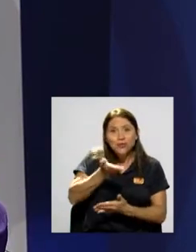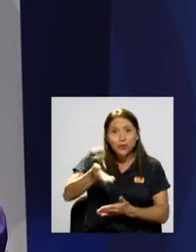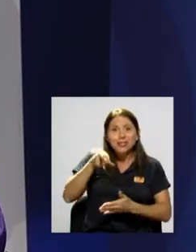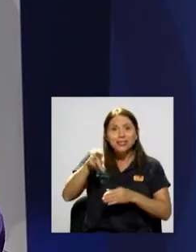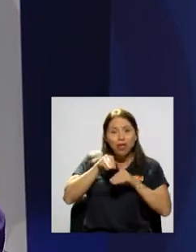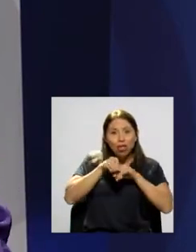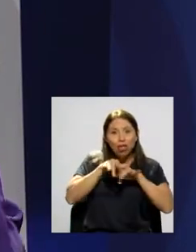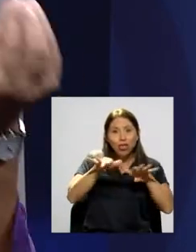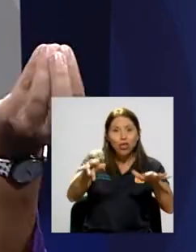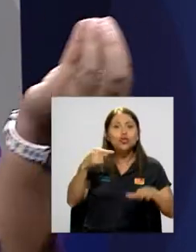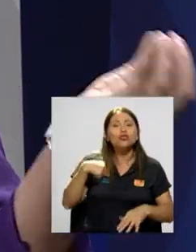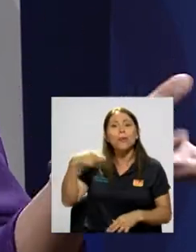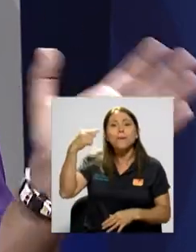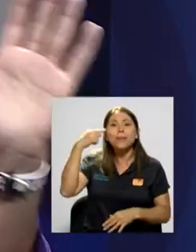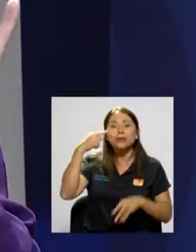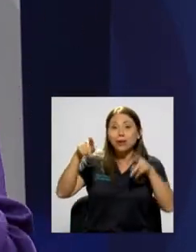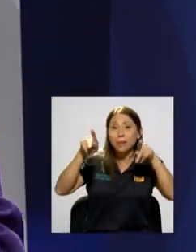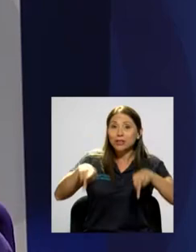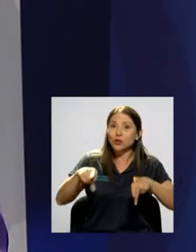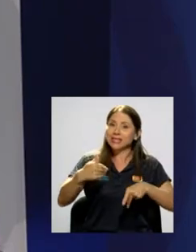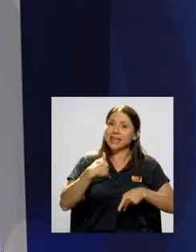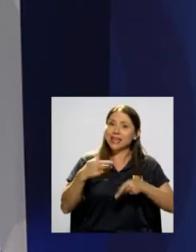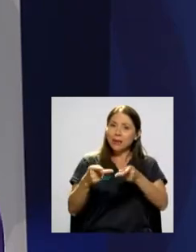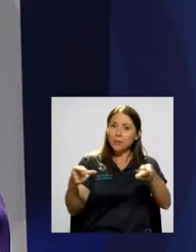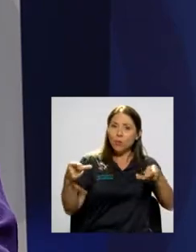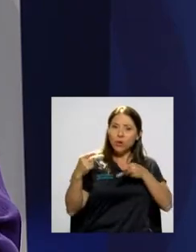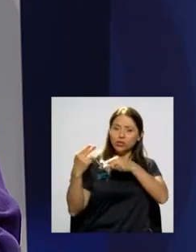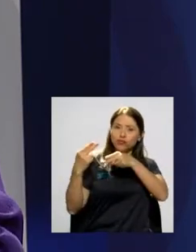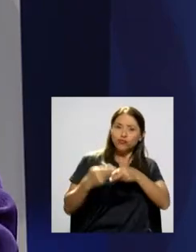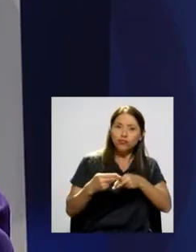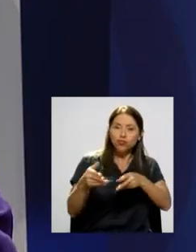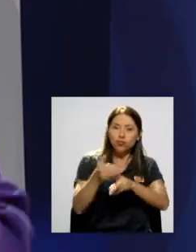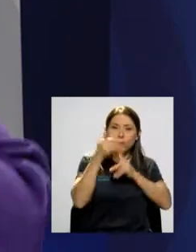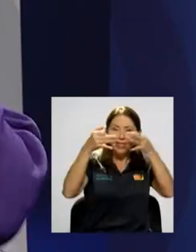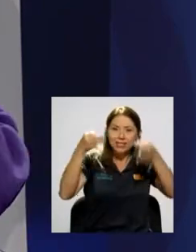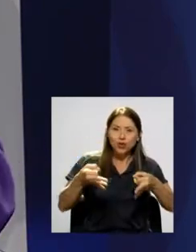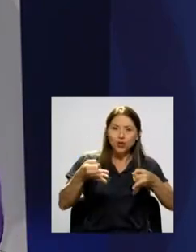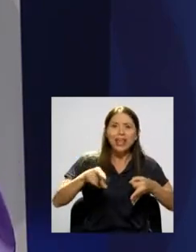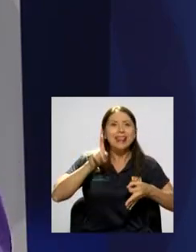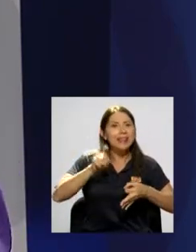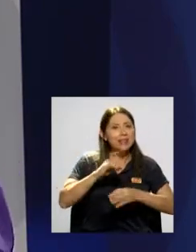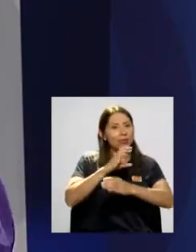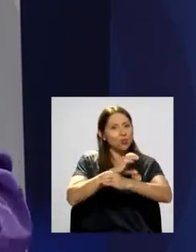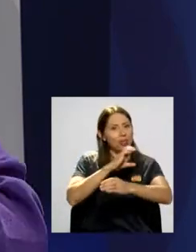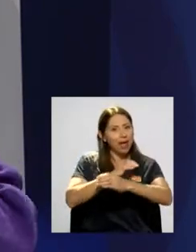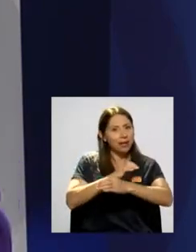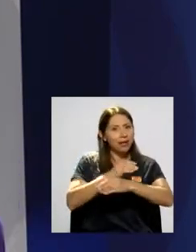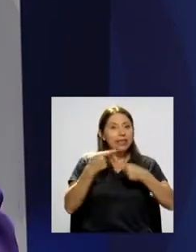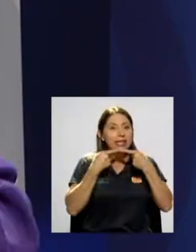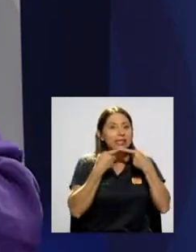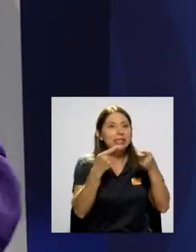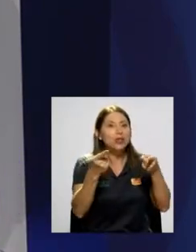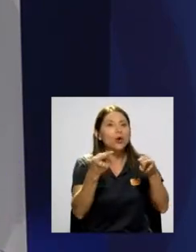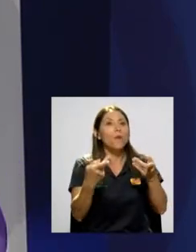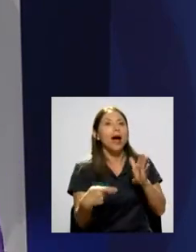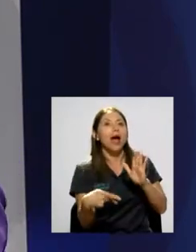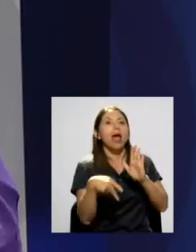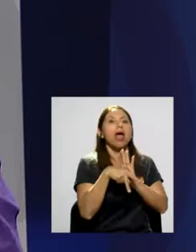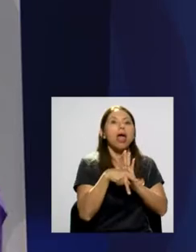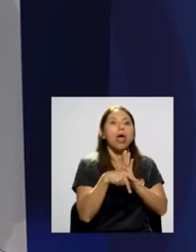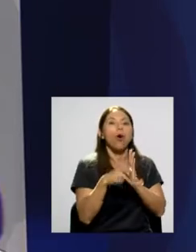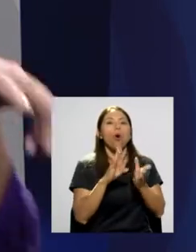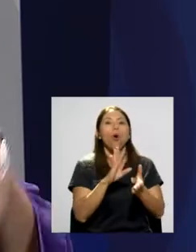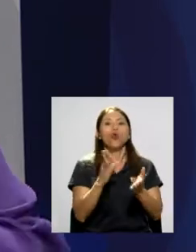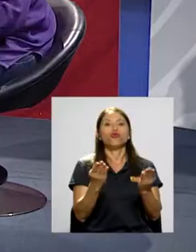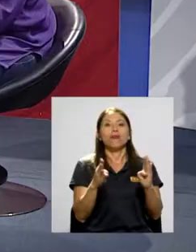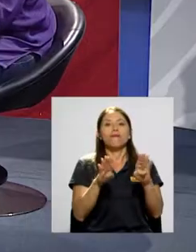están en puestos de toma de decisión deben tener mucho cuidado con hacer referencias a cerrar prensa, a censurar o a limitar de